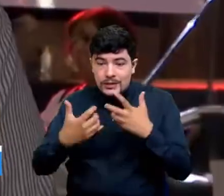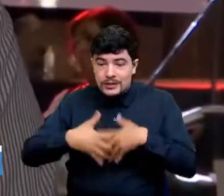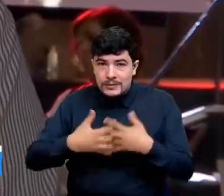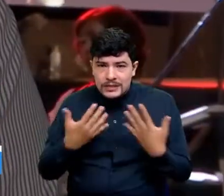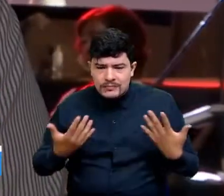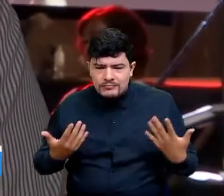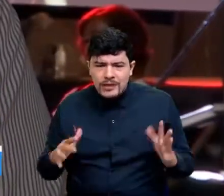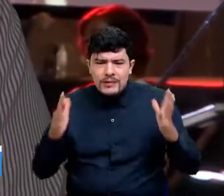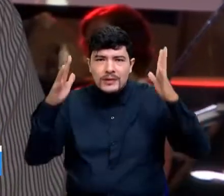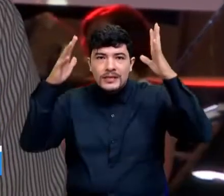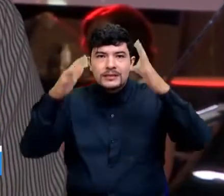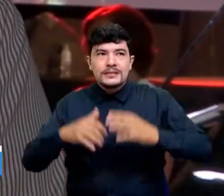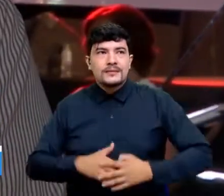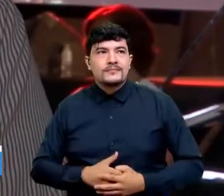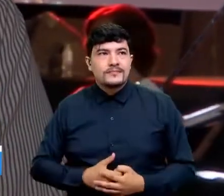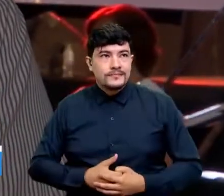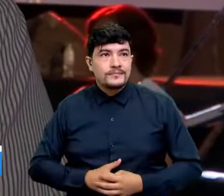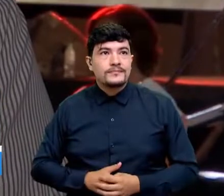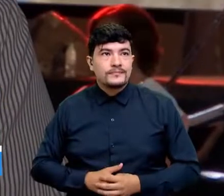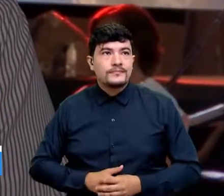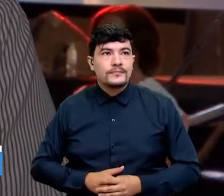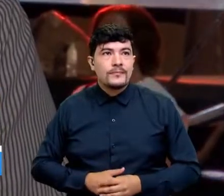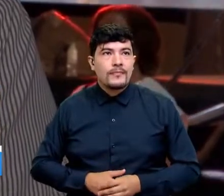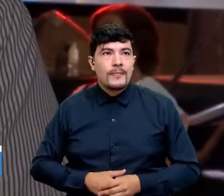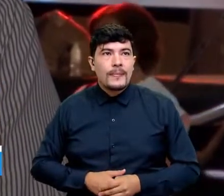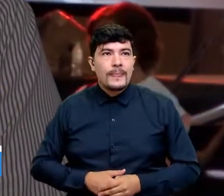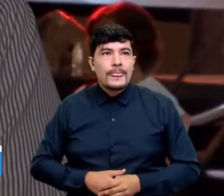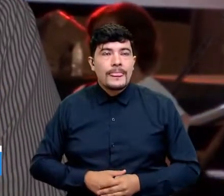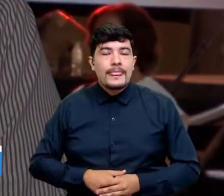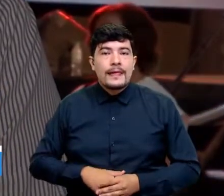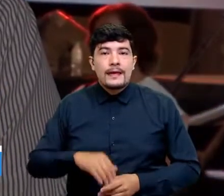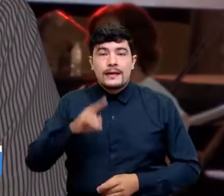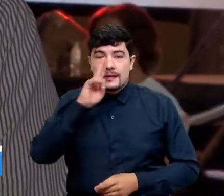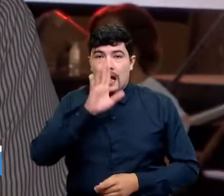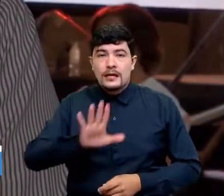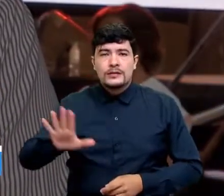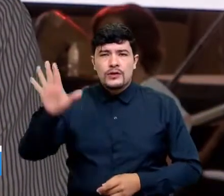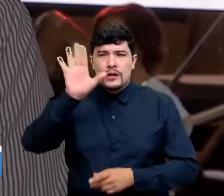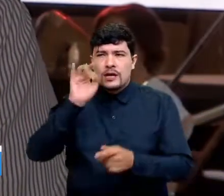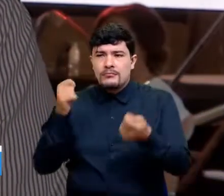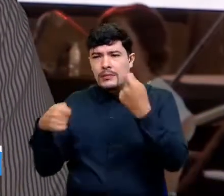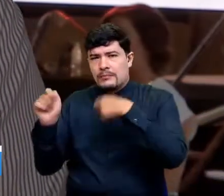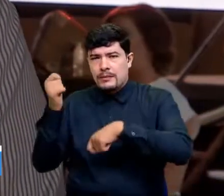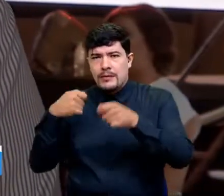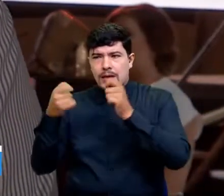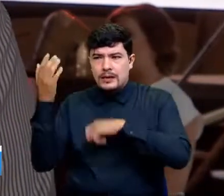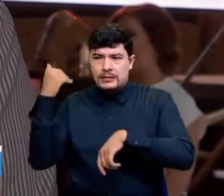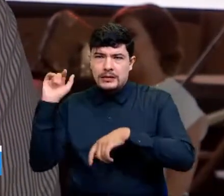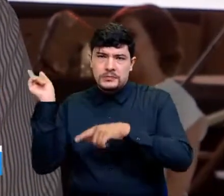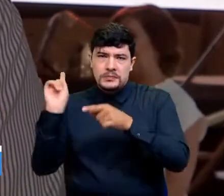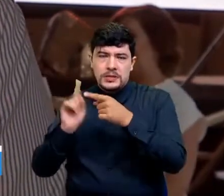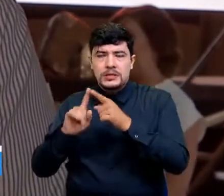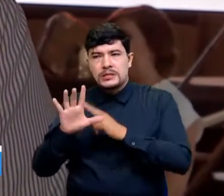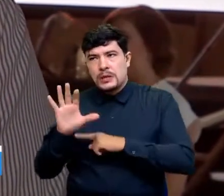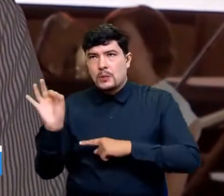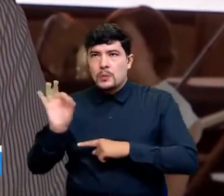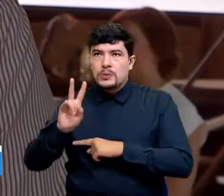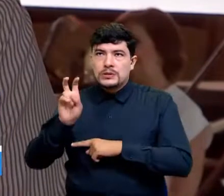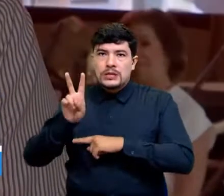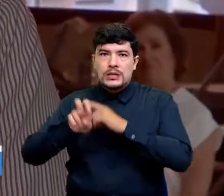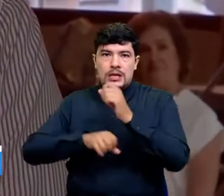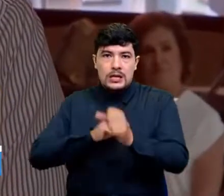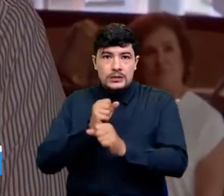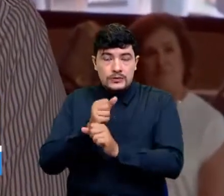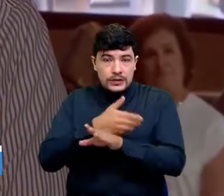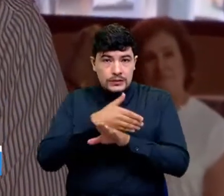empresarios. Empezamos vendiendo a nivel nacional los primeros 5 o 7 años y luego empezamos con la